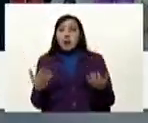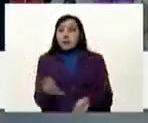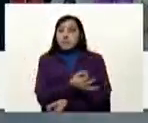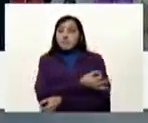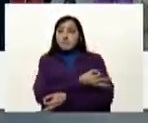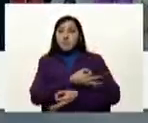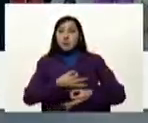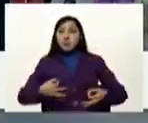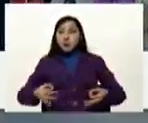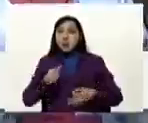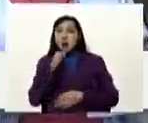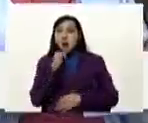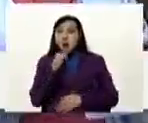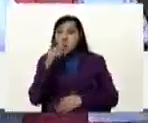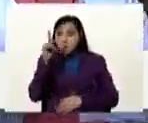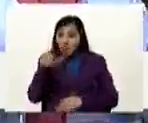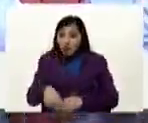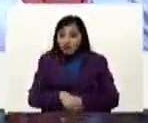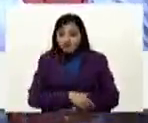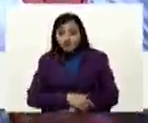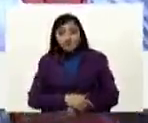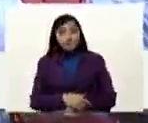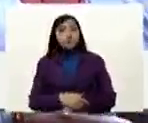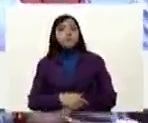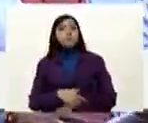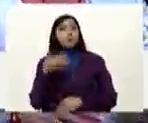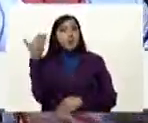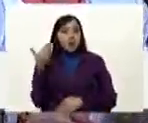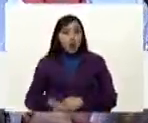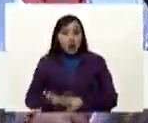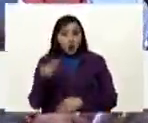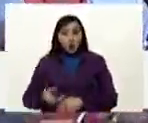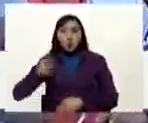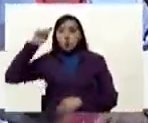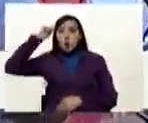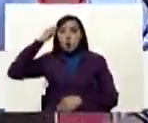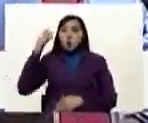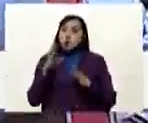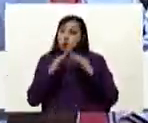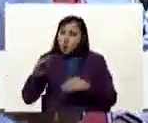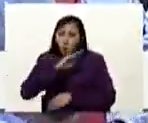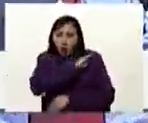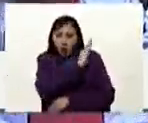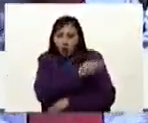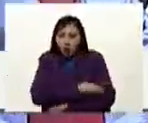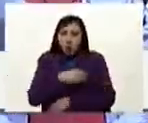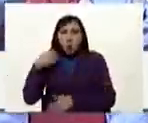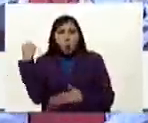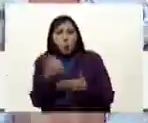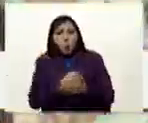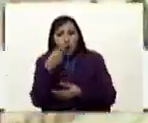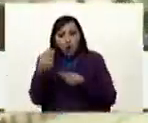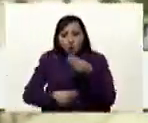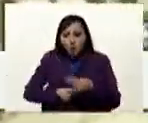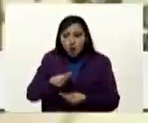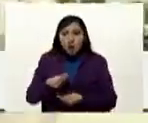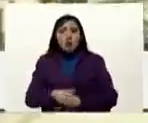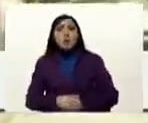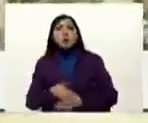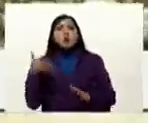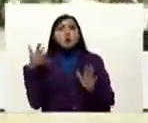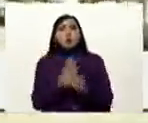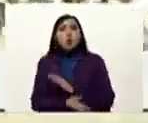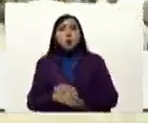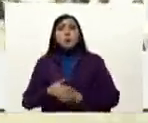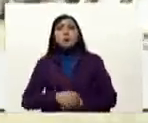espectacular. Quiero informarle, presidente, que es importante también recordarlo, toda la lucha que hemos dado en este plano contra